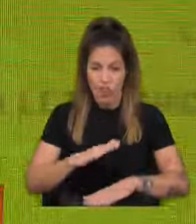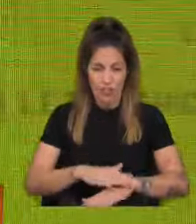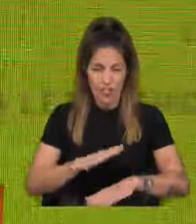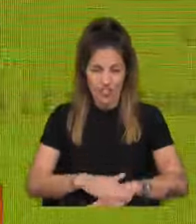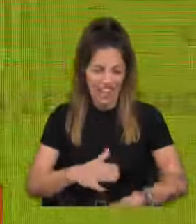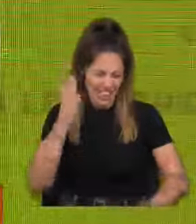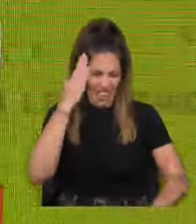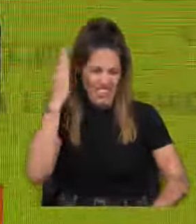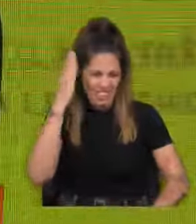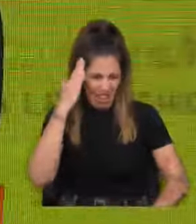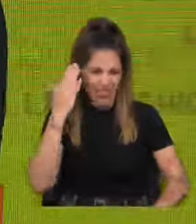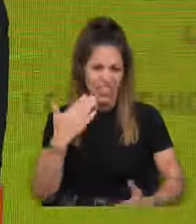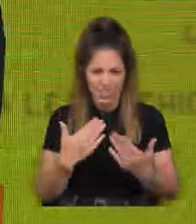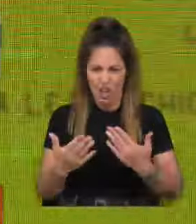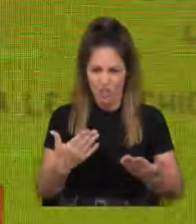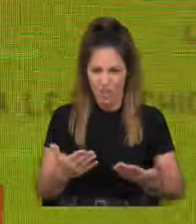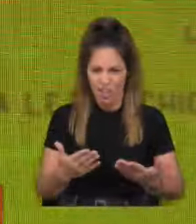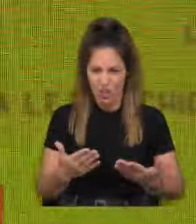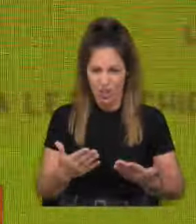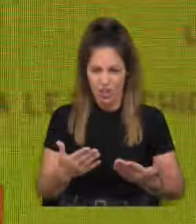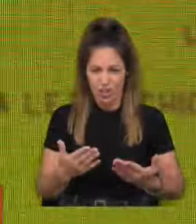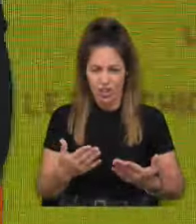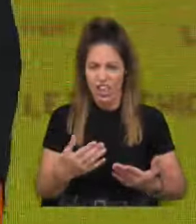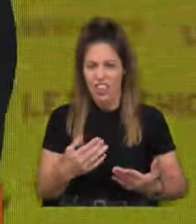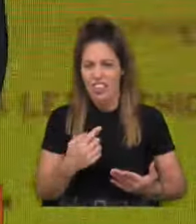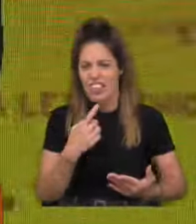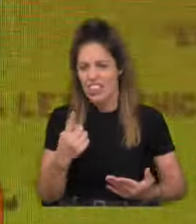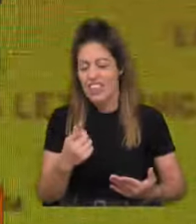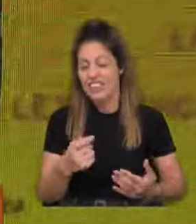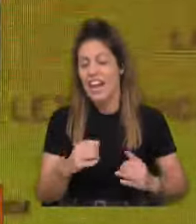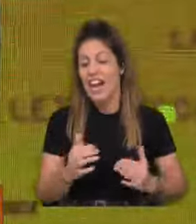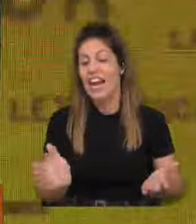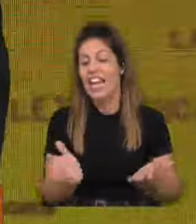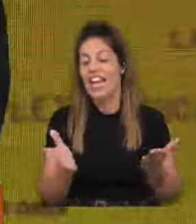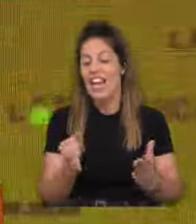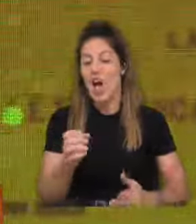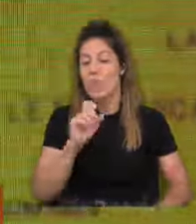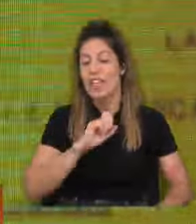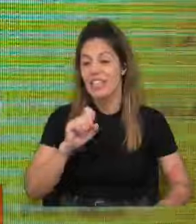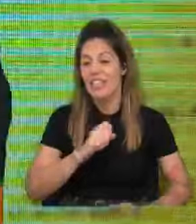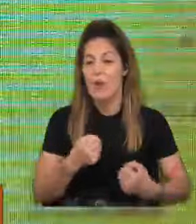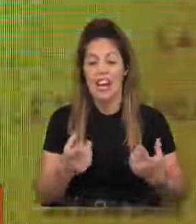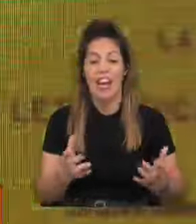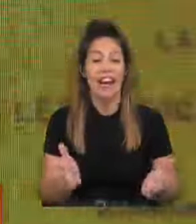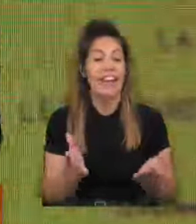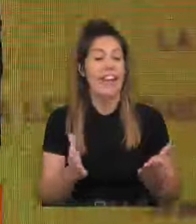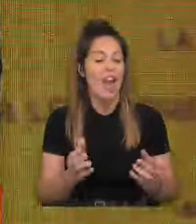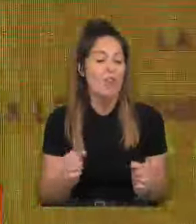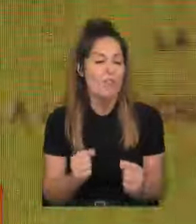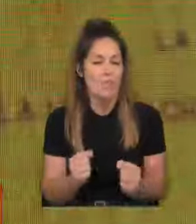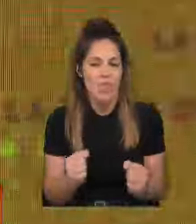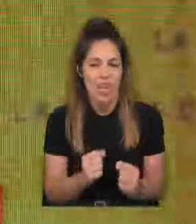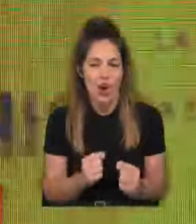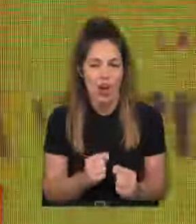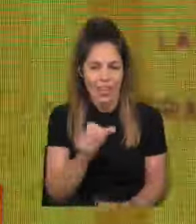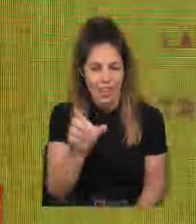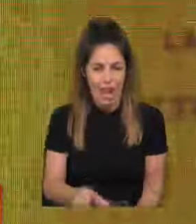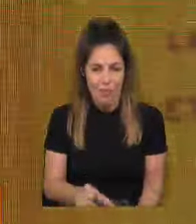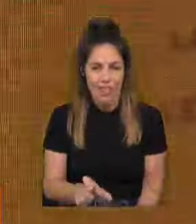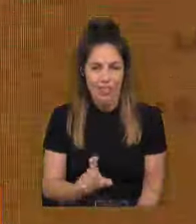que sabe de lo que está hablando induce a la mentira para generar miedo en la gente y a través del miedo que las personas se retraigan